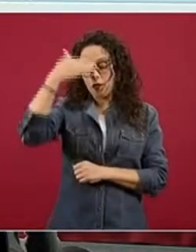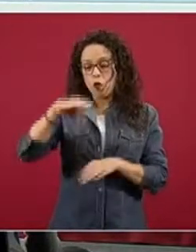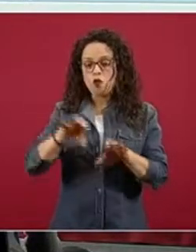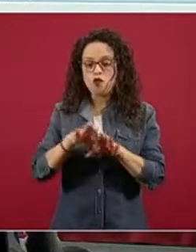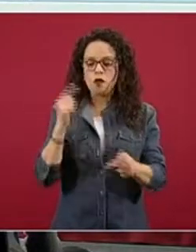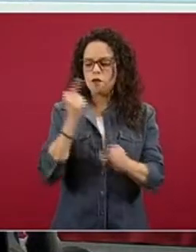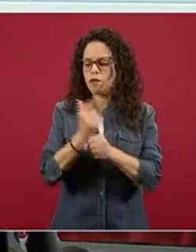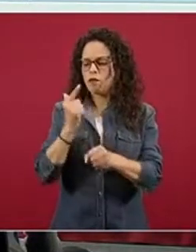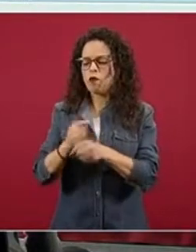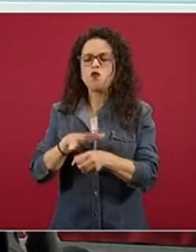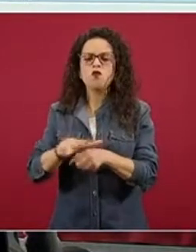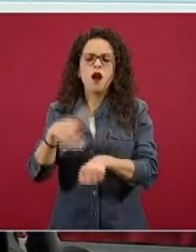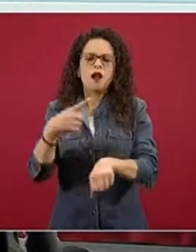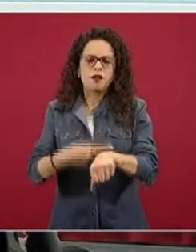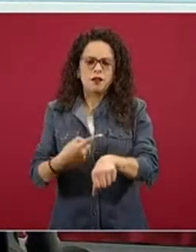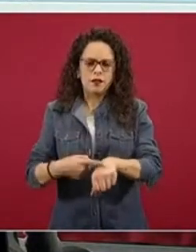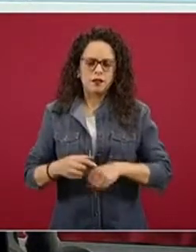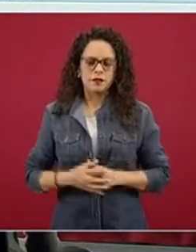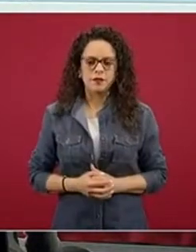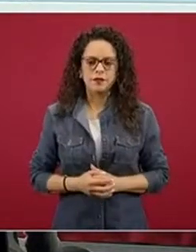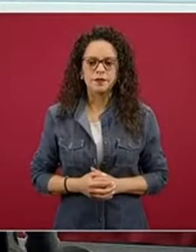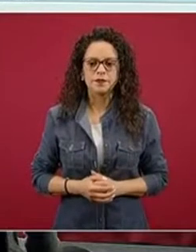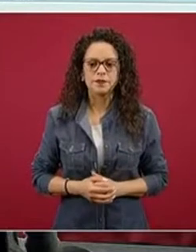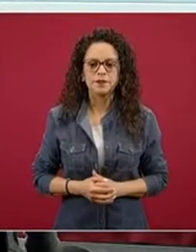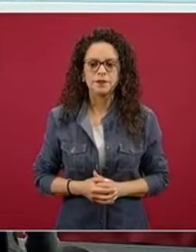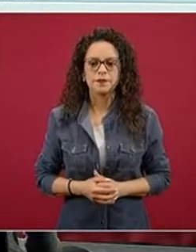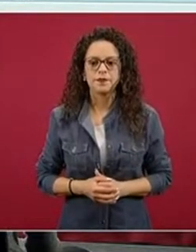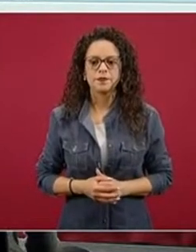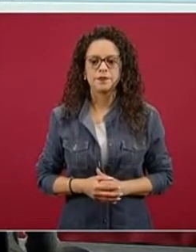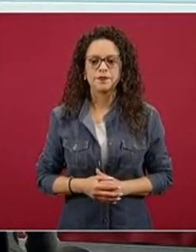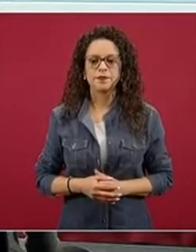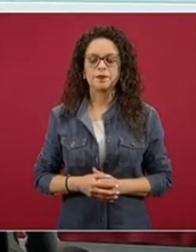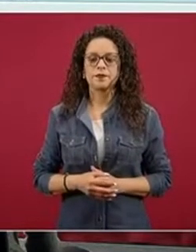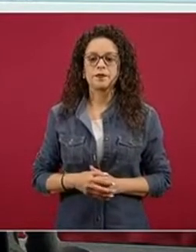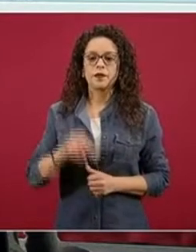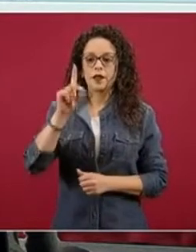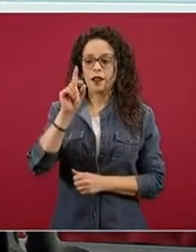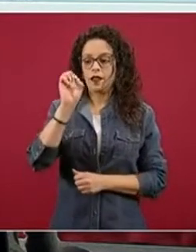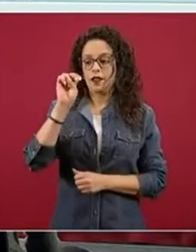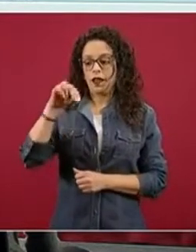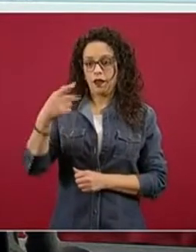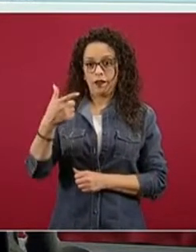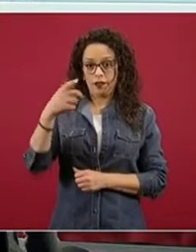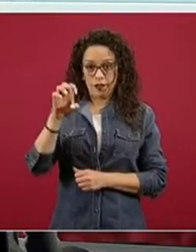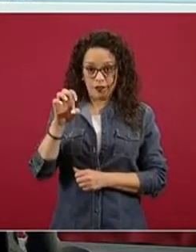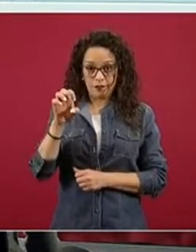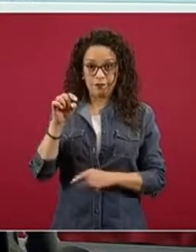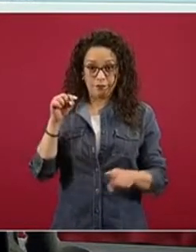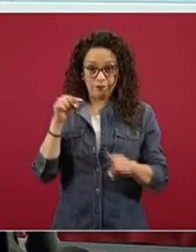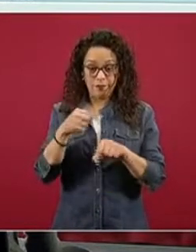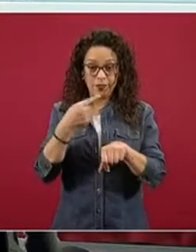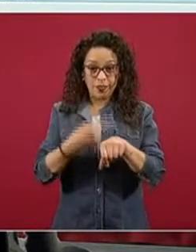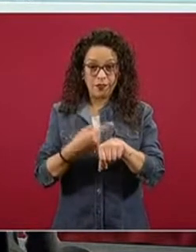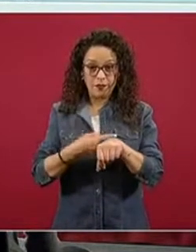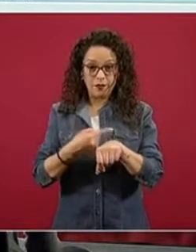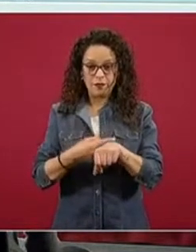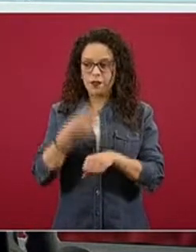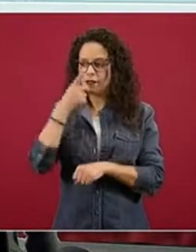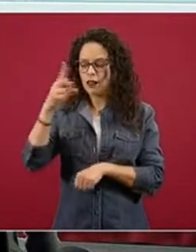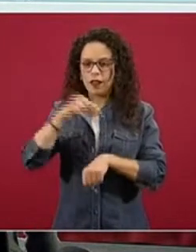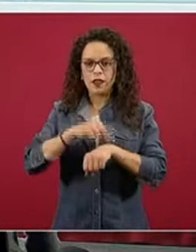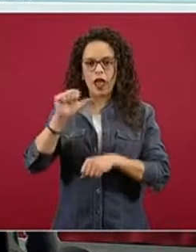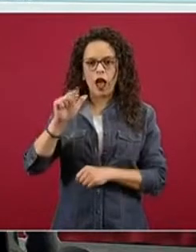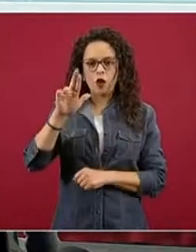Entonces, miren, el dengue, ya comentaba el doctor Alomía, que es una enfermedad que tiene muchos años en nuestro